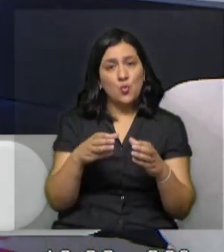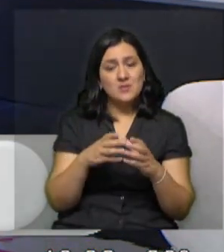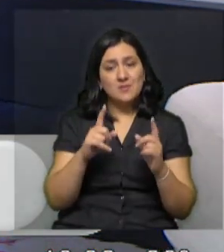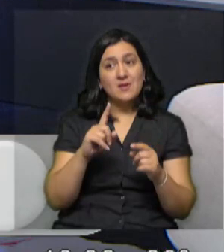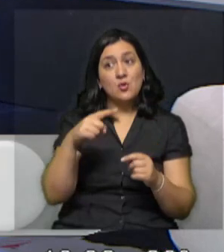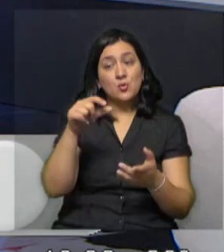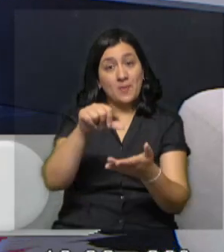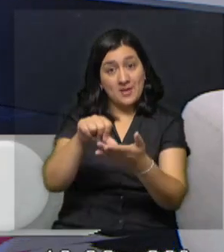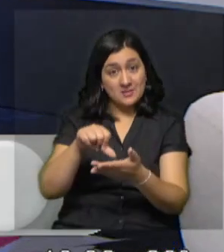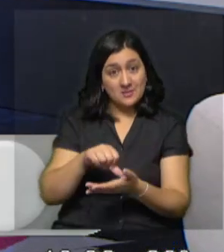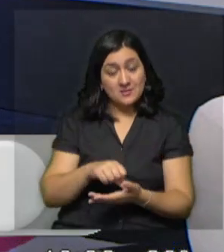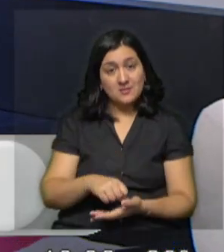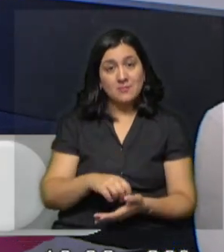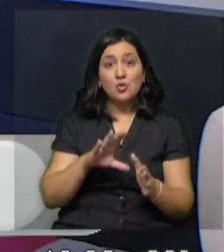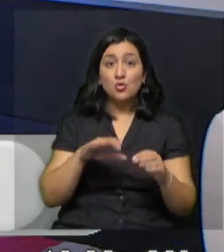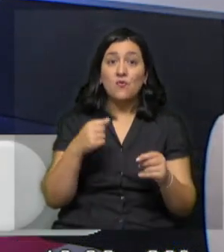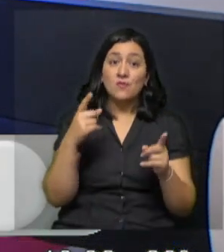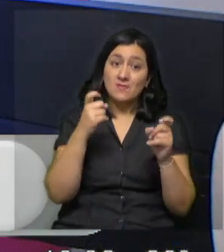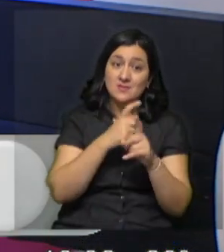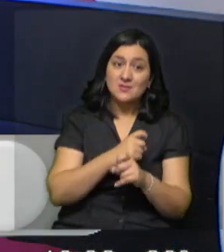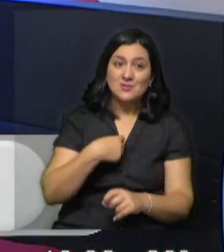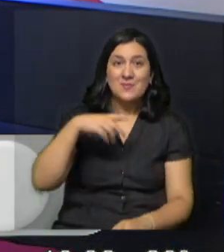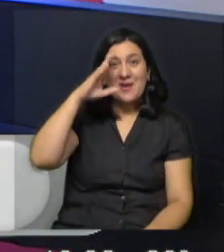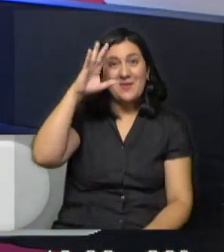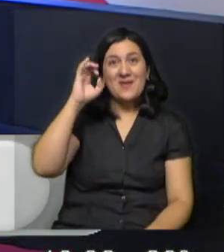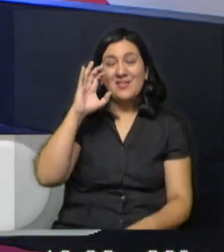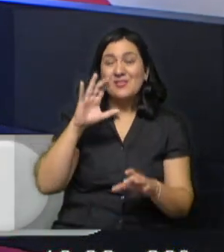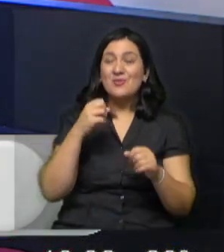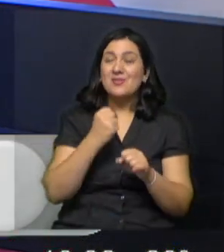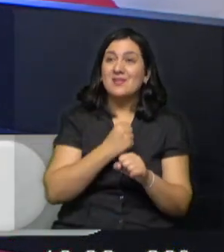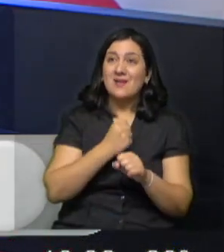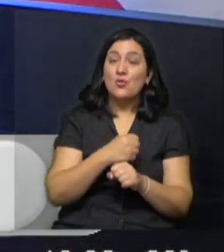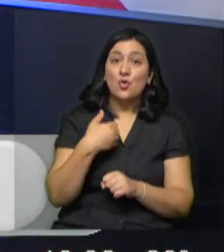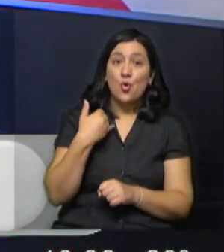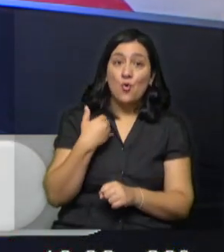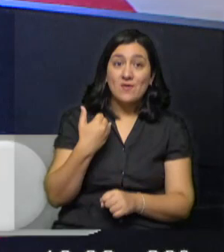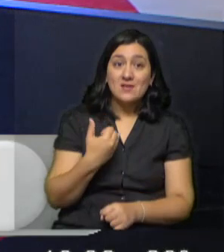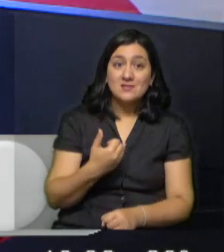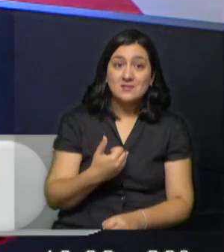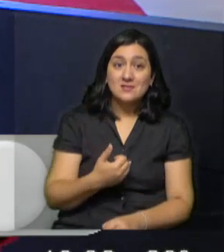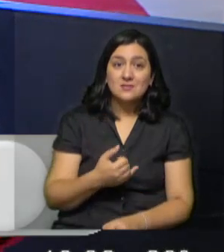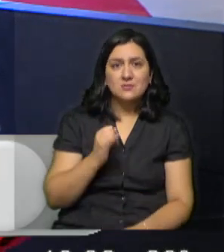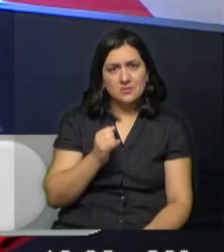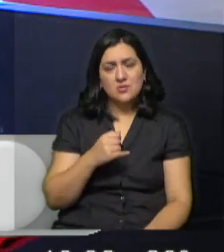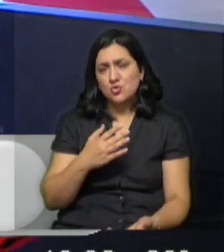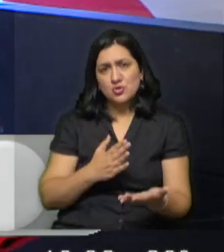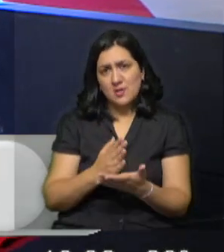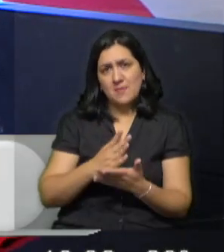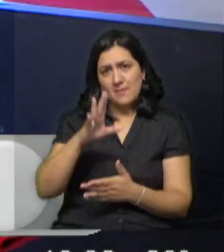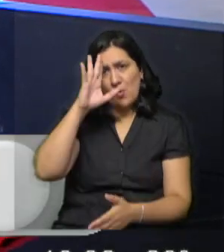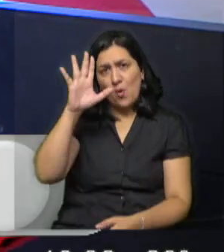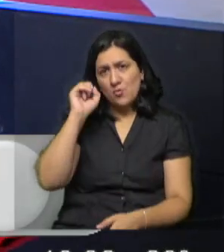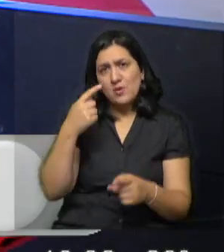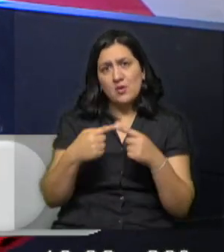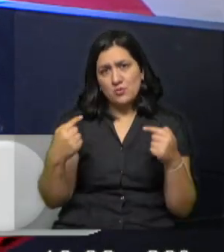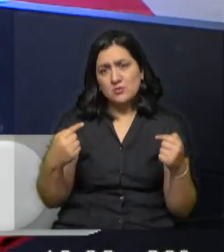exterior. Pero como decías, todo te costó. ¿Uno se acuerda de todo eso cuando está trabajando con gurises como te pasa a vos ahora? Sí,